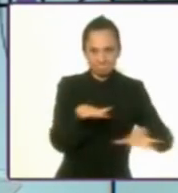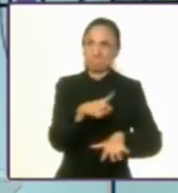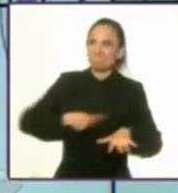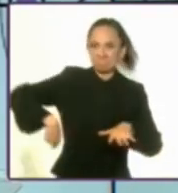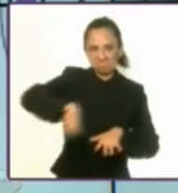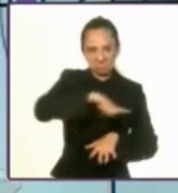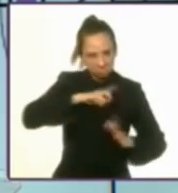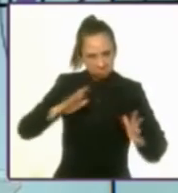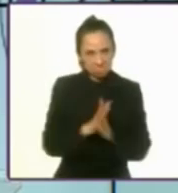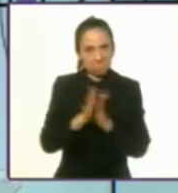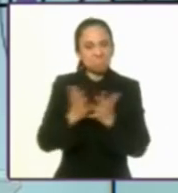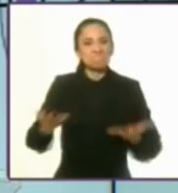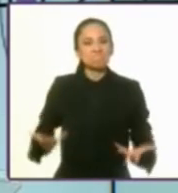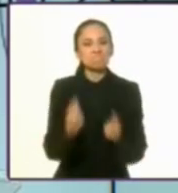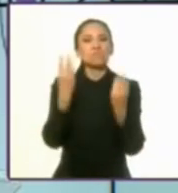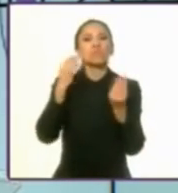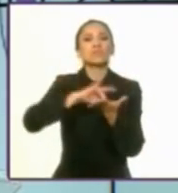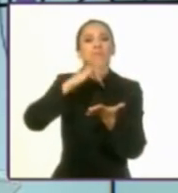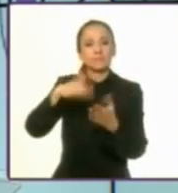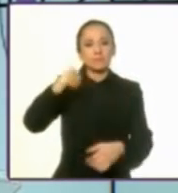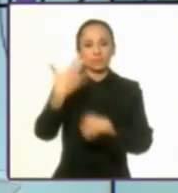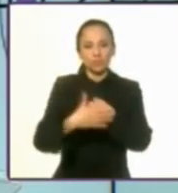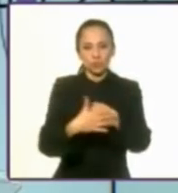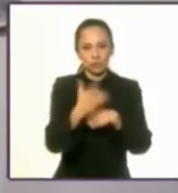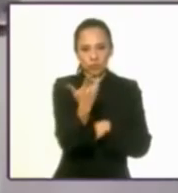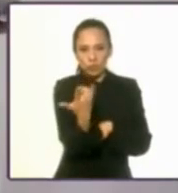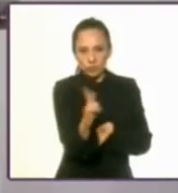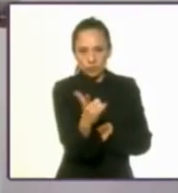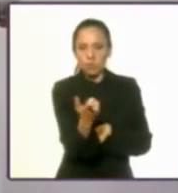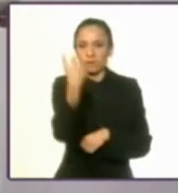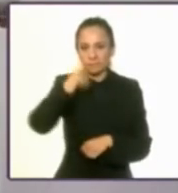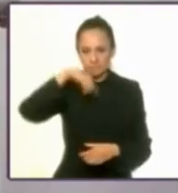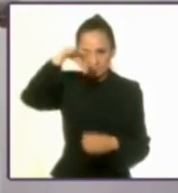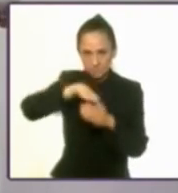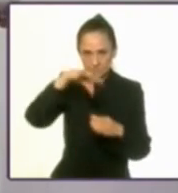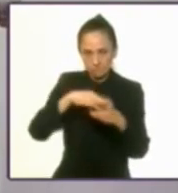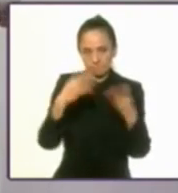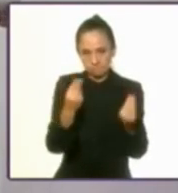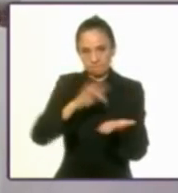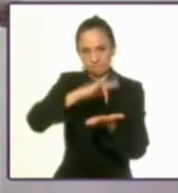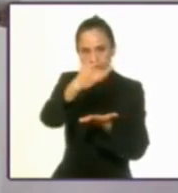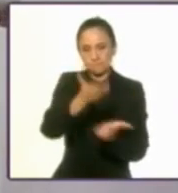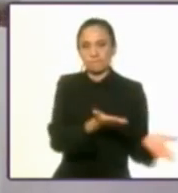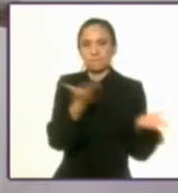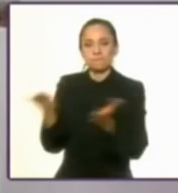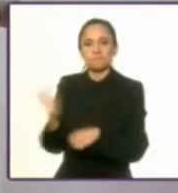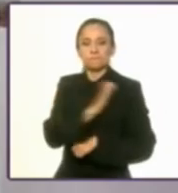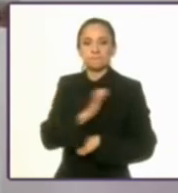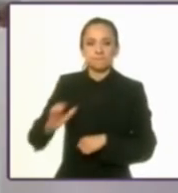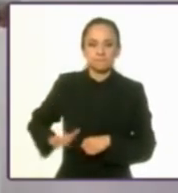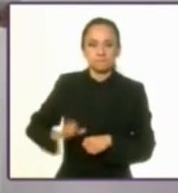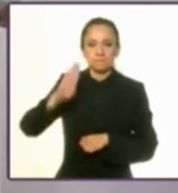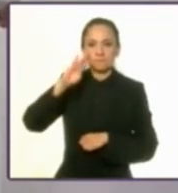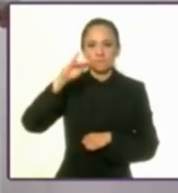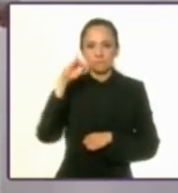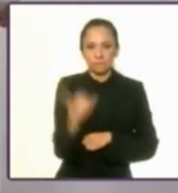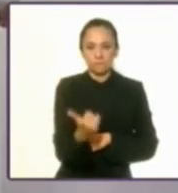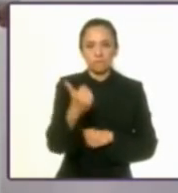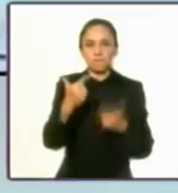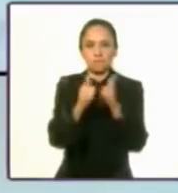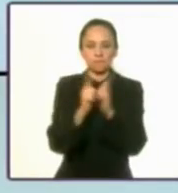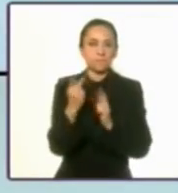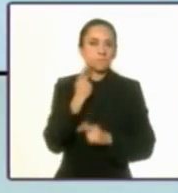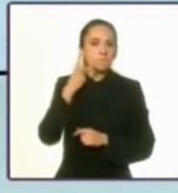gracias y vota por mí el próximo 1º de julio gracias mensaje final de marianao el candidato del partido verde ecologista de méxico adelante